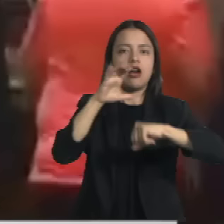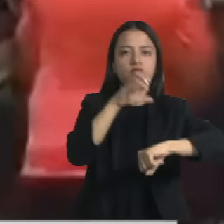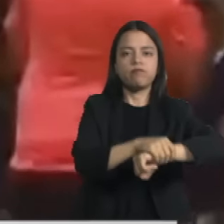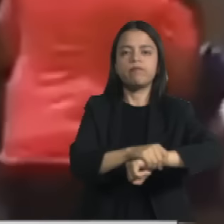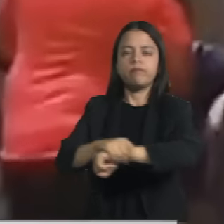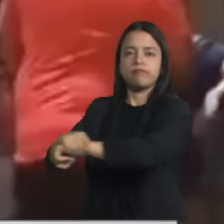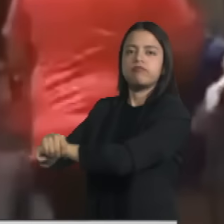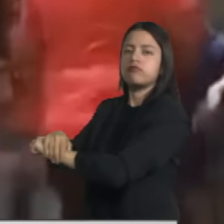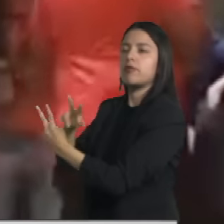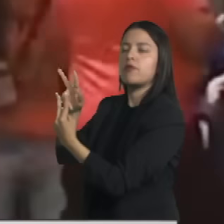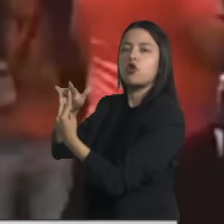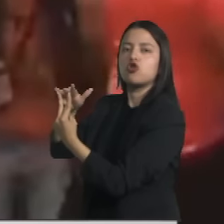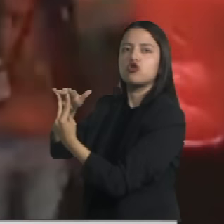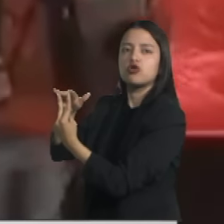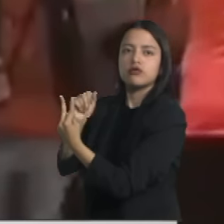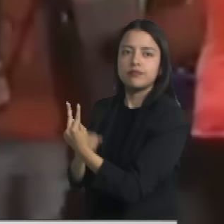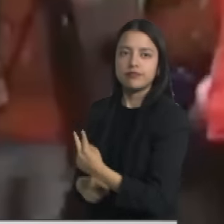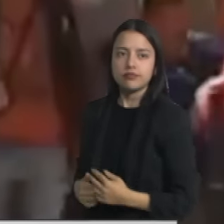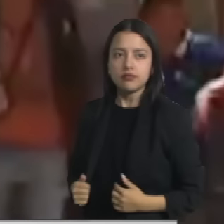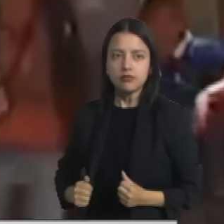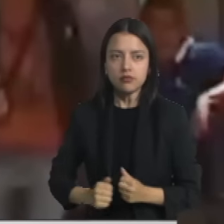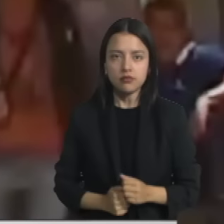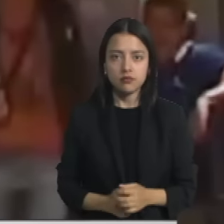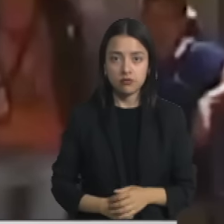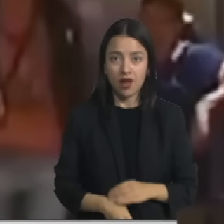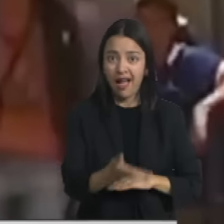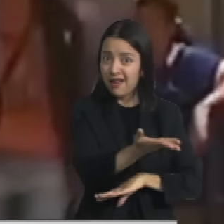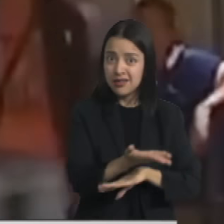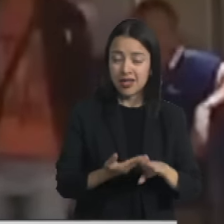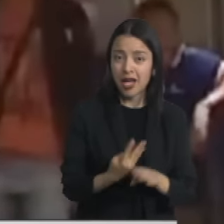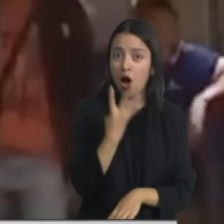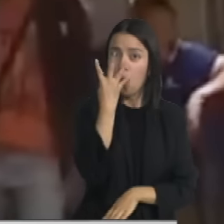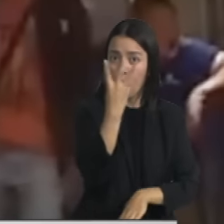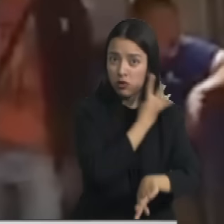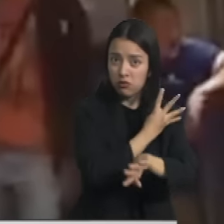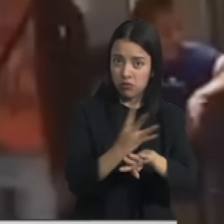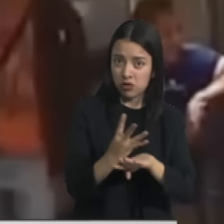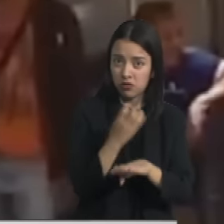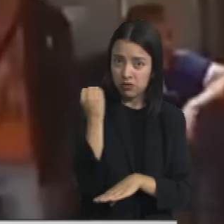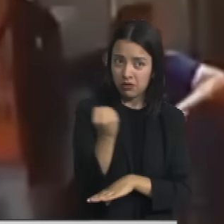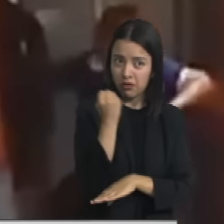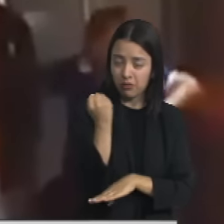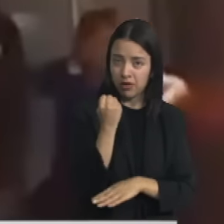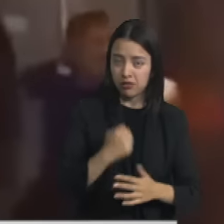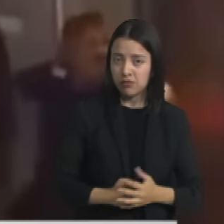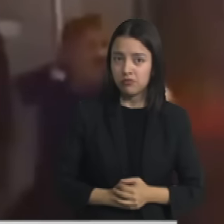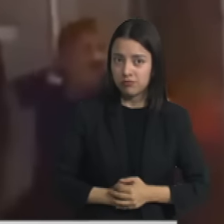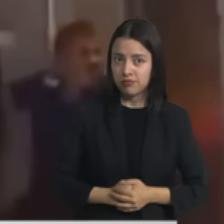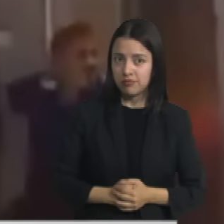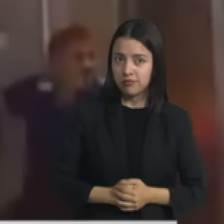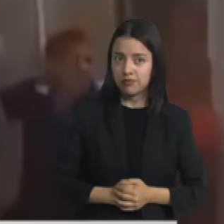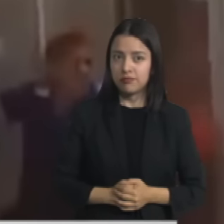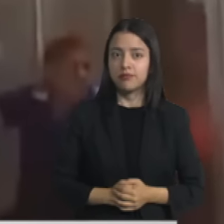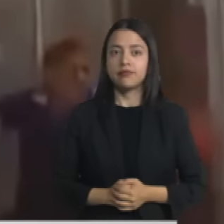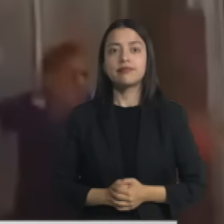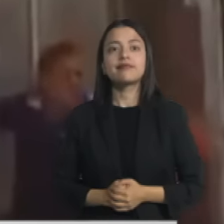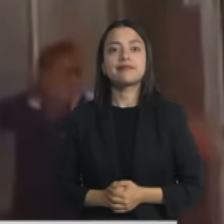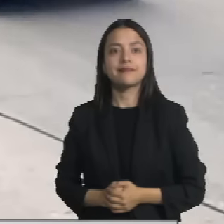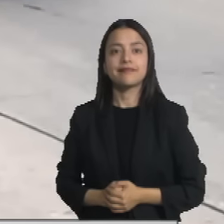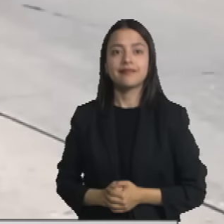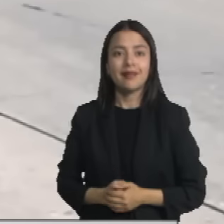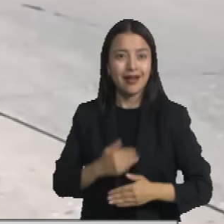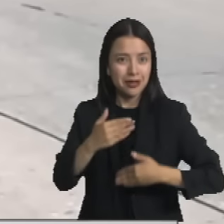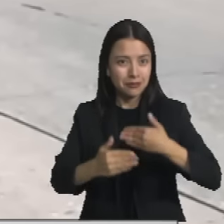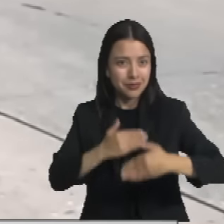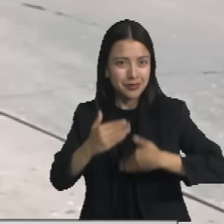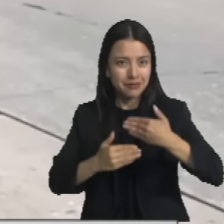competente. Los dos hombres recibían 4 millones de pesos producto del pago de una extorsión. En el procedimiento se logra la